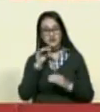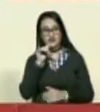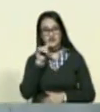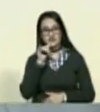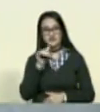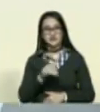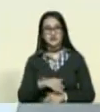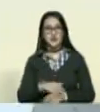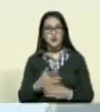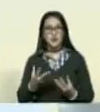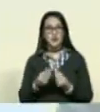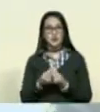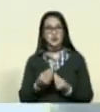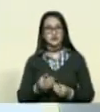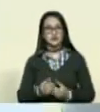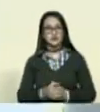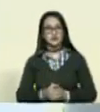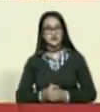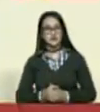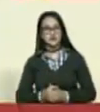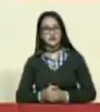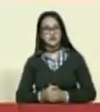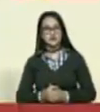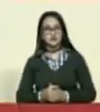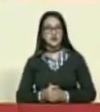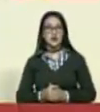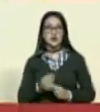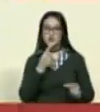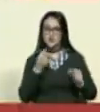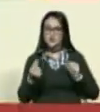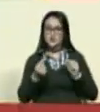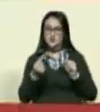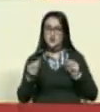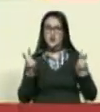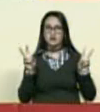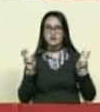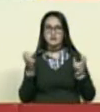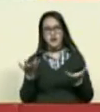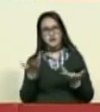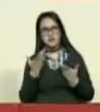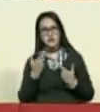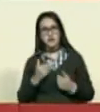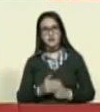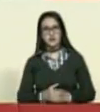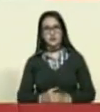Y con él conversamos, bueno, muchos de estos temas. Inclusive él me decía, no,